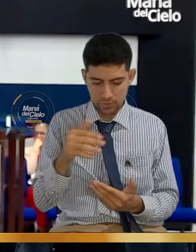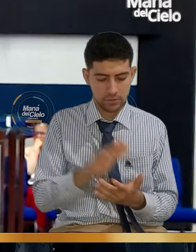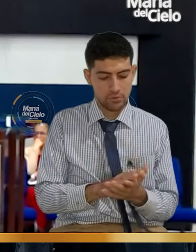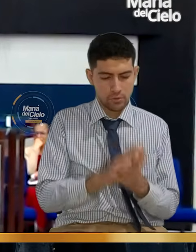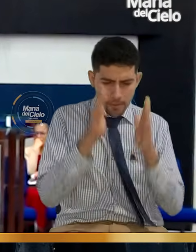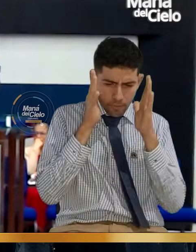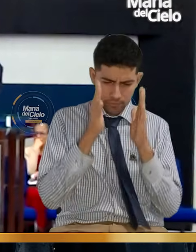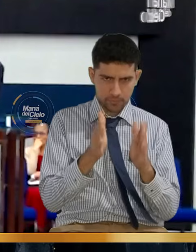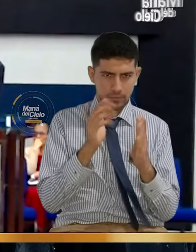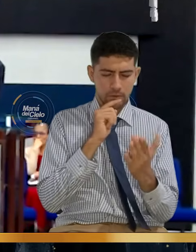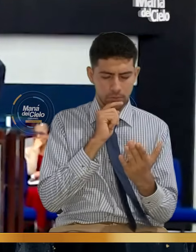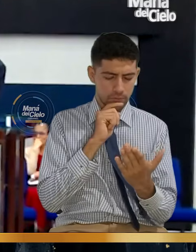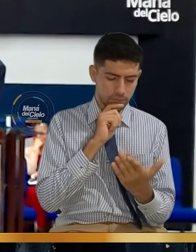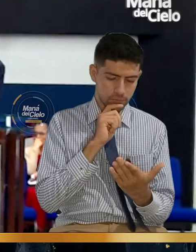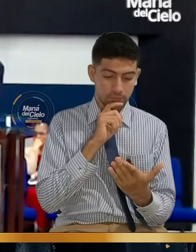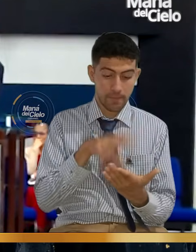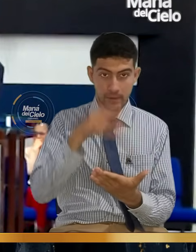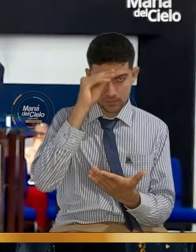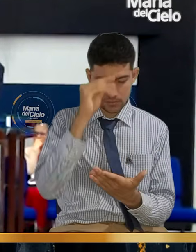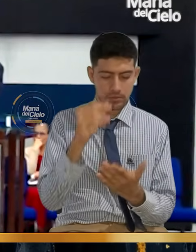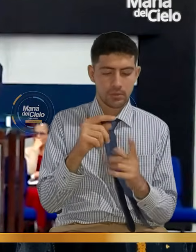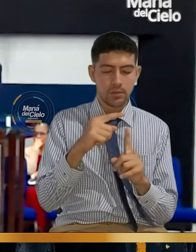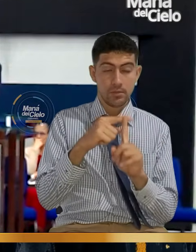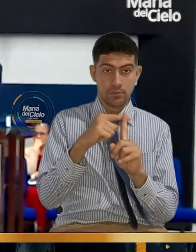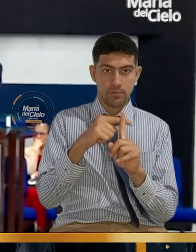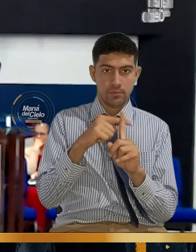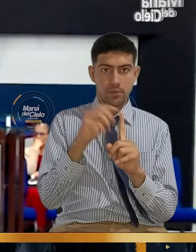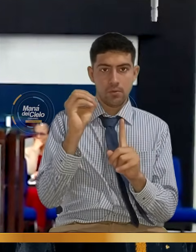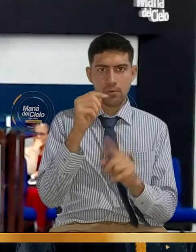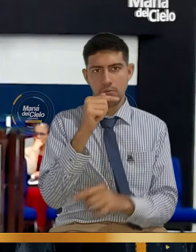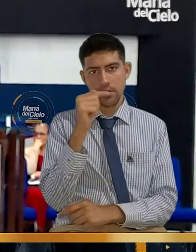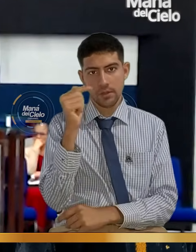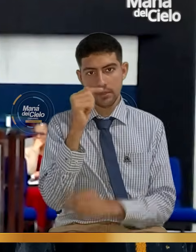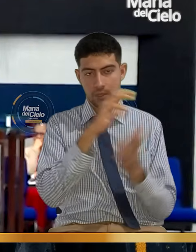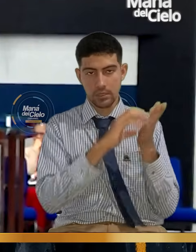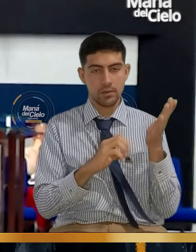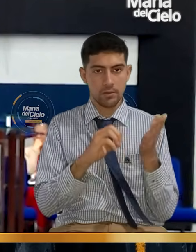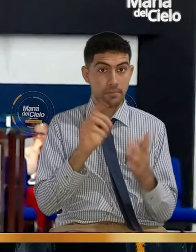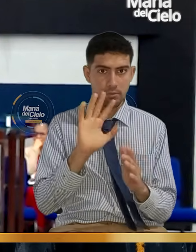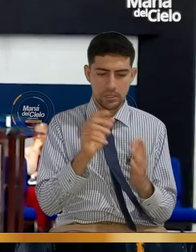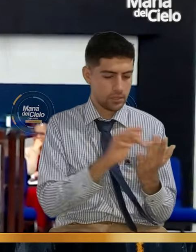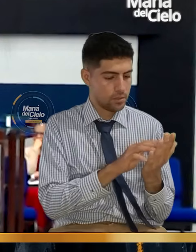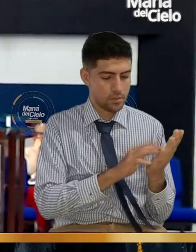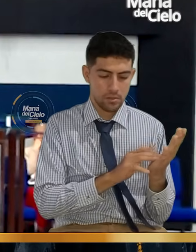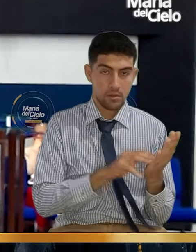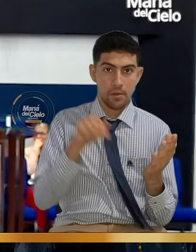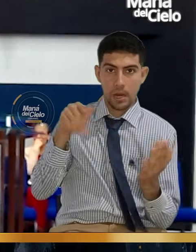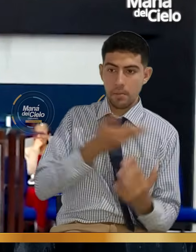muchos universitarios. Entonces le tenía que decir yo Valledupar. La capital de La Guajira, Río